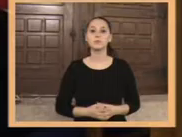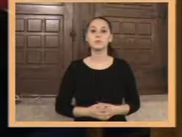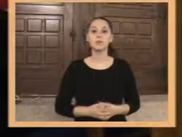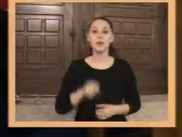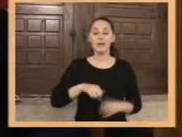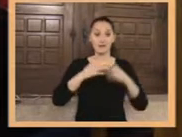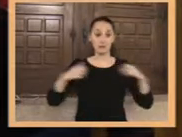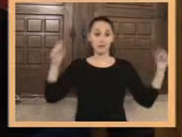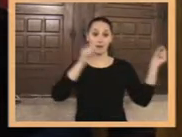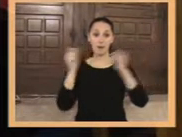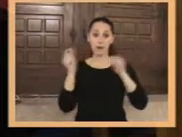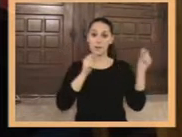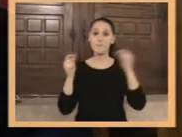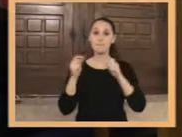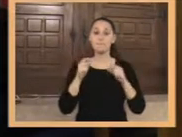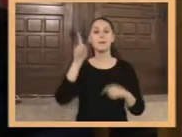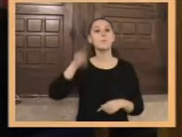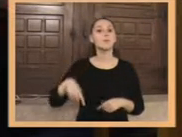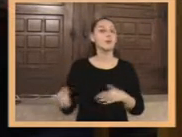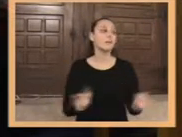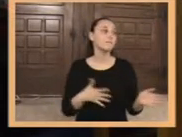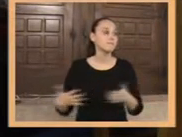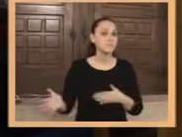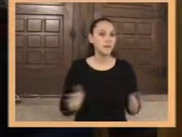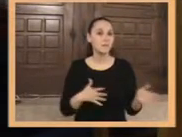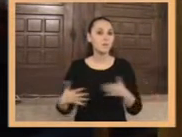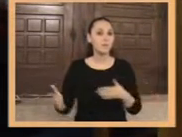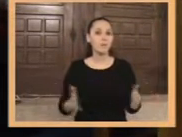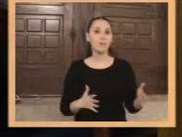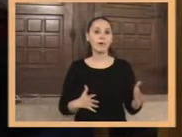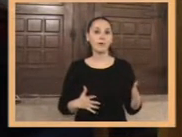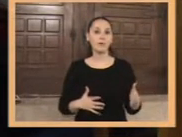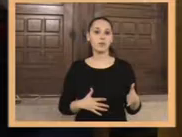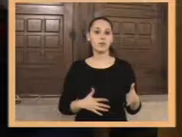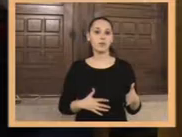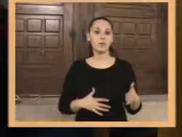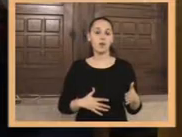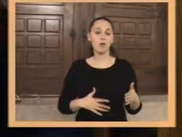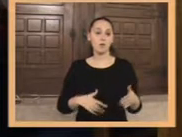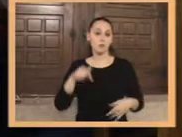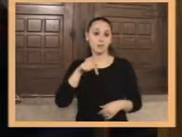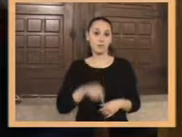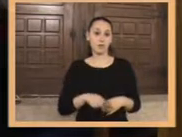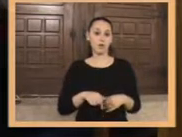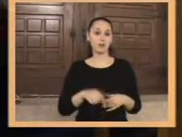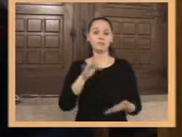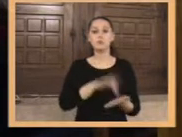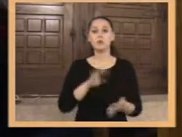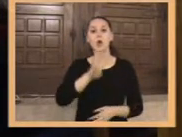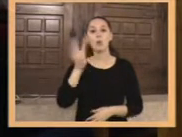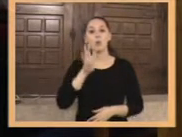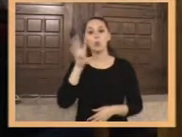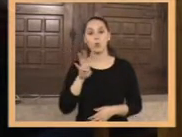Estamos aquí en el pleno del mes de marzo, que lo estamos desarrollando el 4 de abril, señor alcalde. Una cuestión